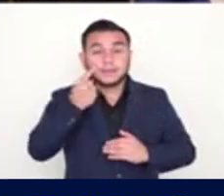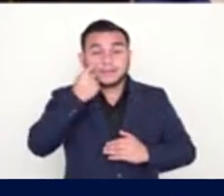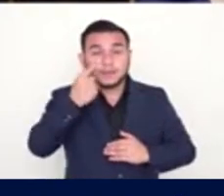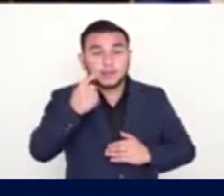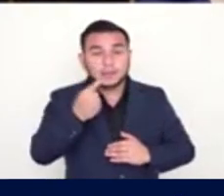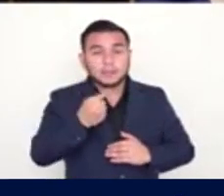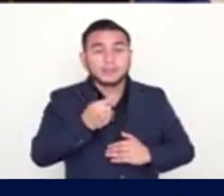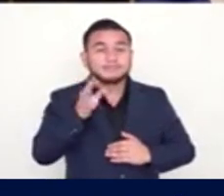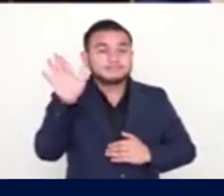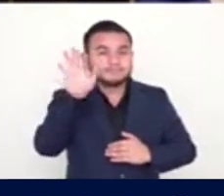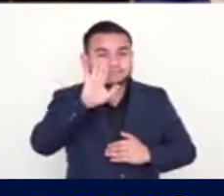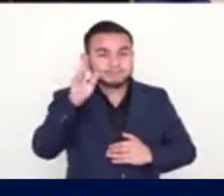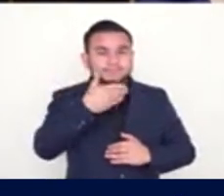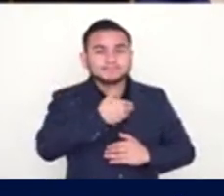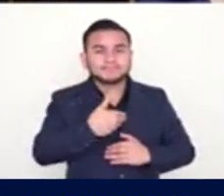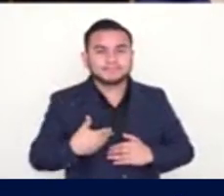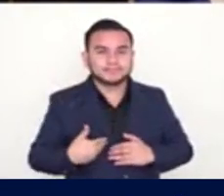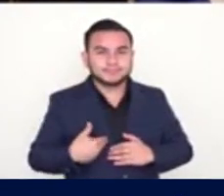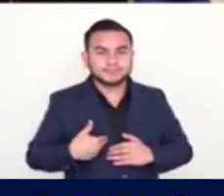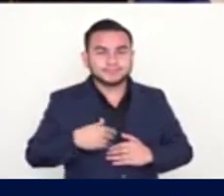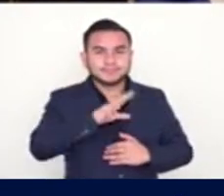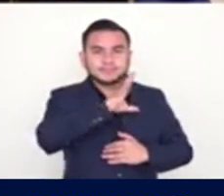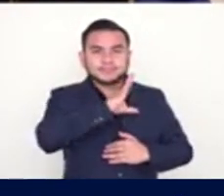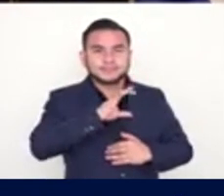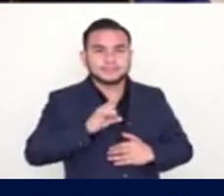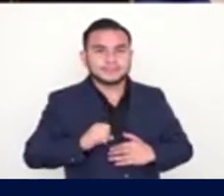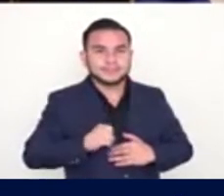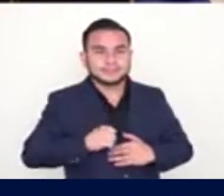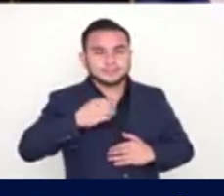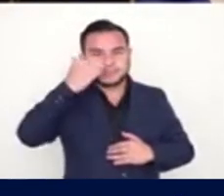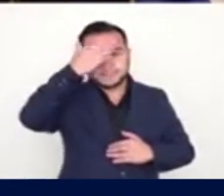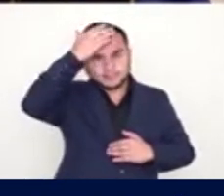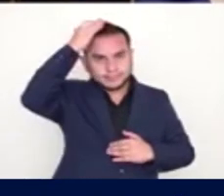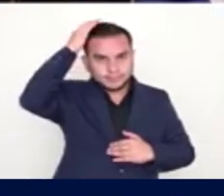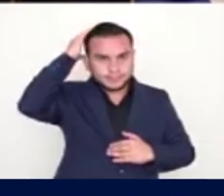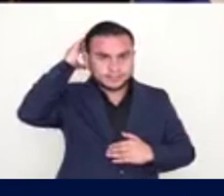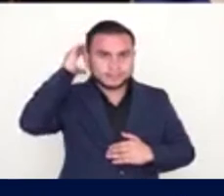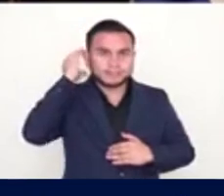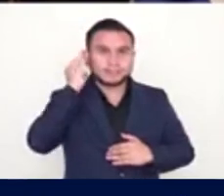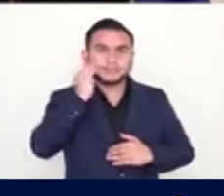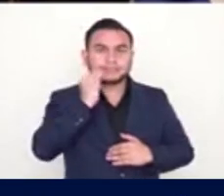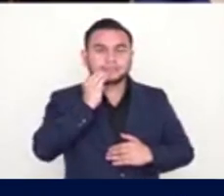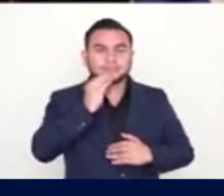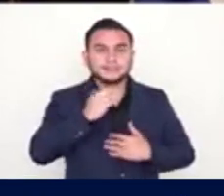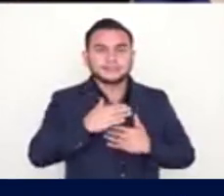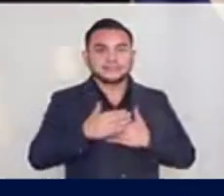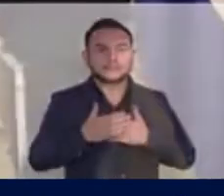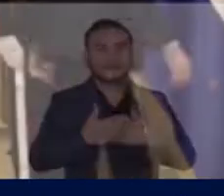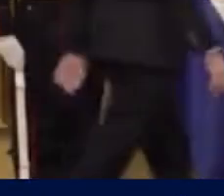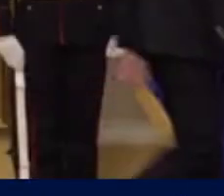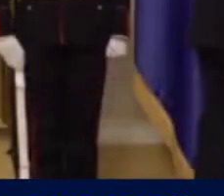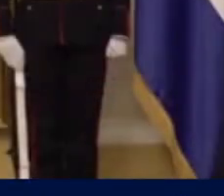presenciamos el retiro del señor presidente de la República de El Salvador, Nayib Bukele. Gracias.